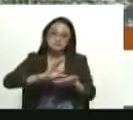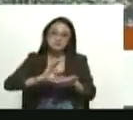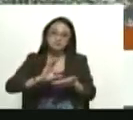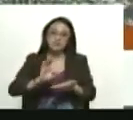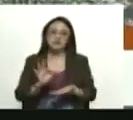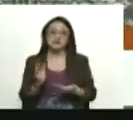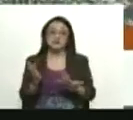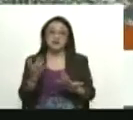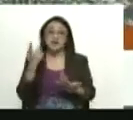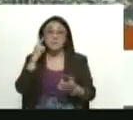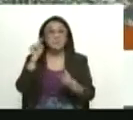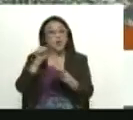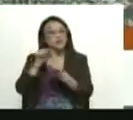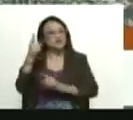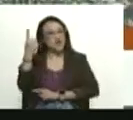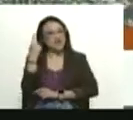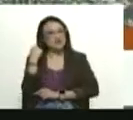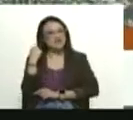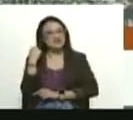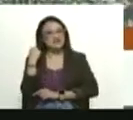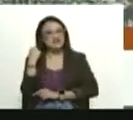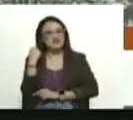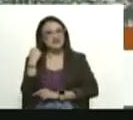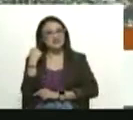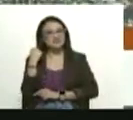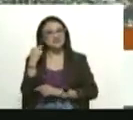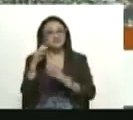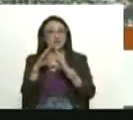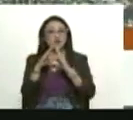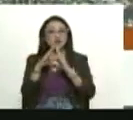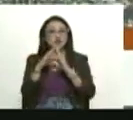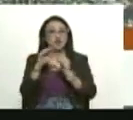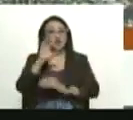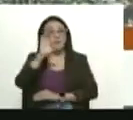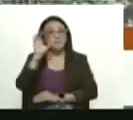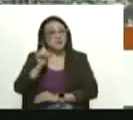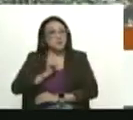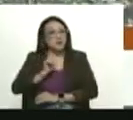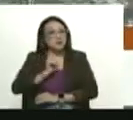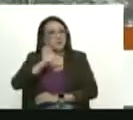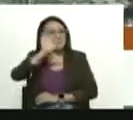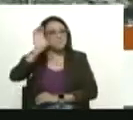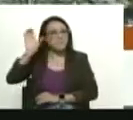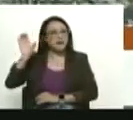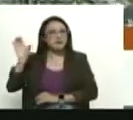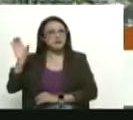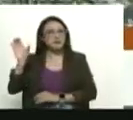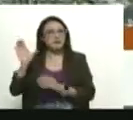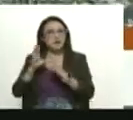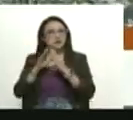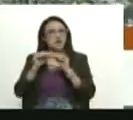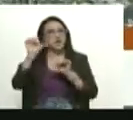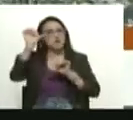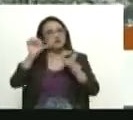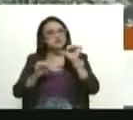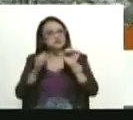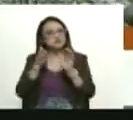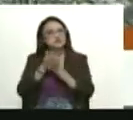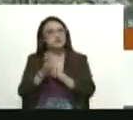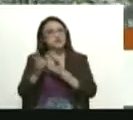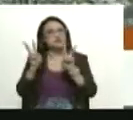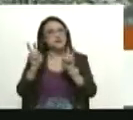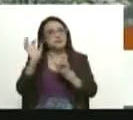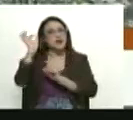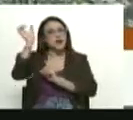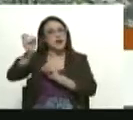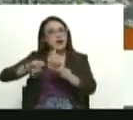por ese motivo ayer dije que en todas partes, cualquier país a donde vayamos, todos hablan de la Amazonía, y en este encuentro es